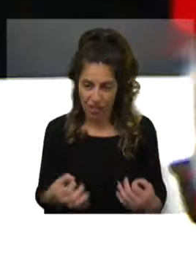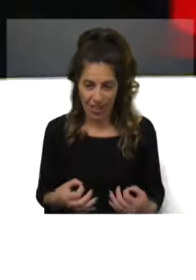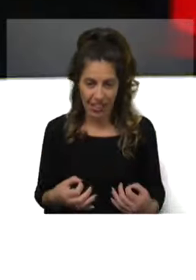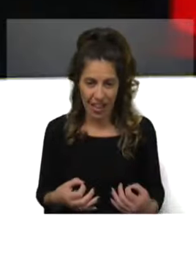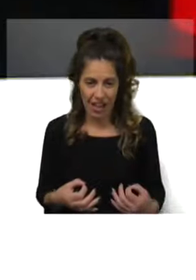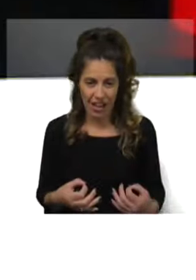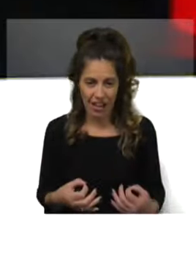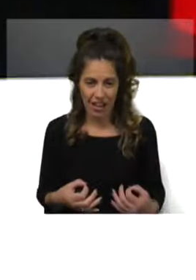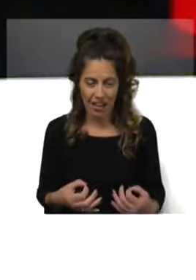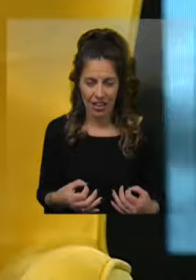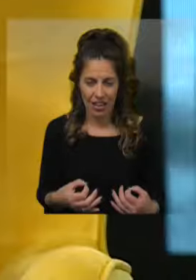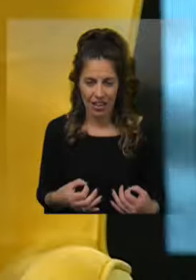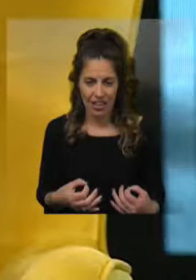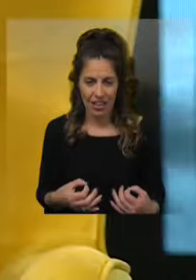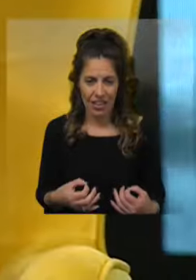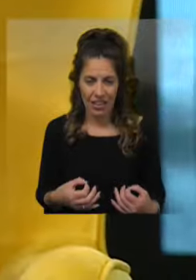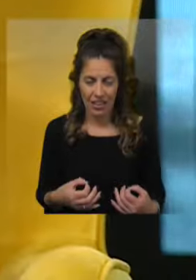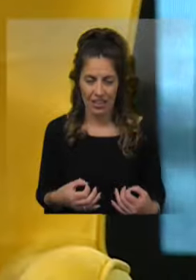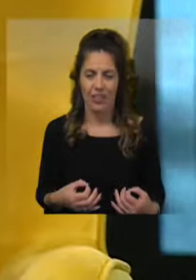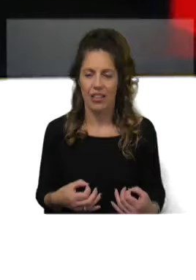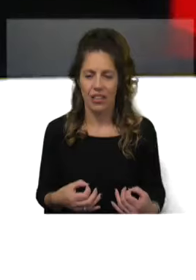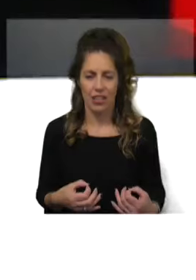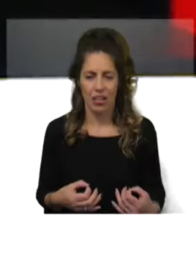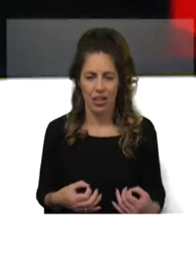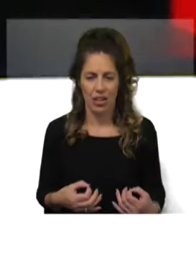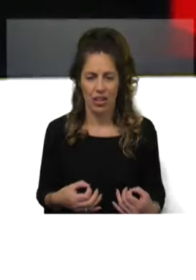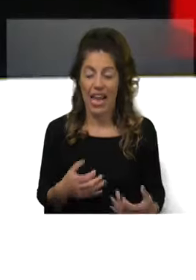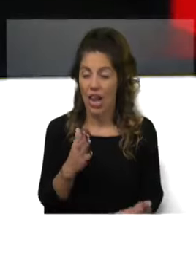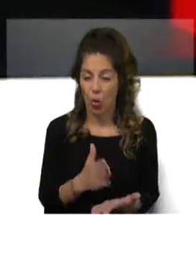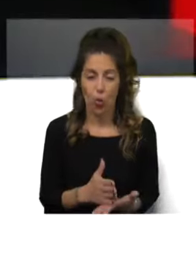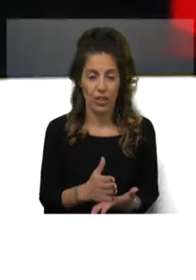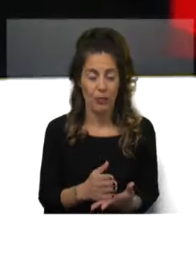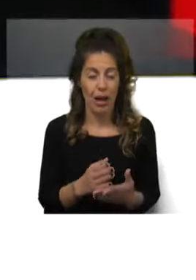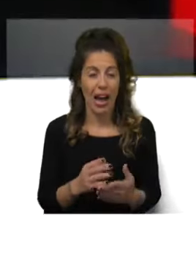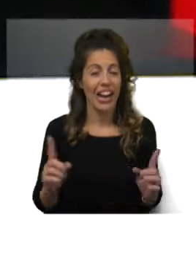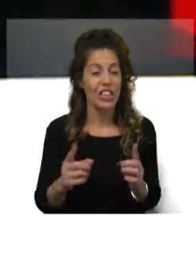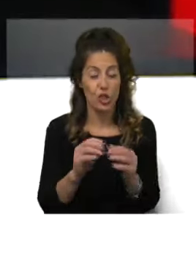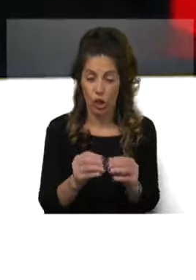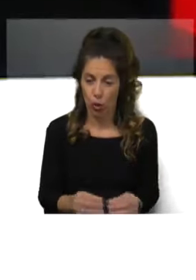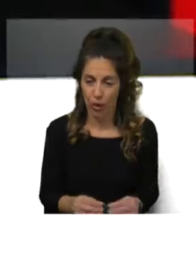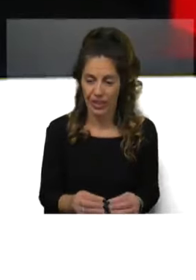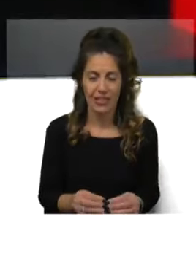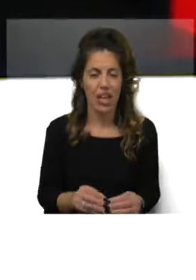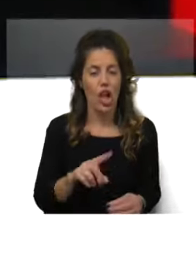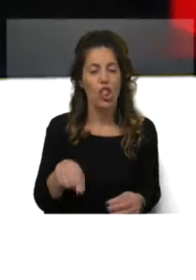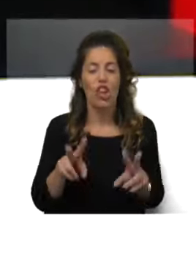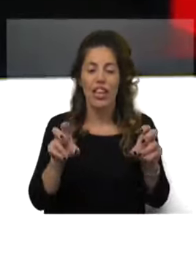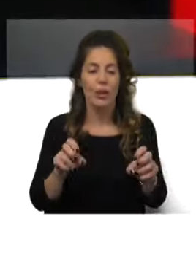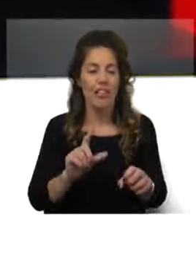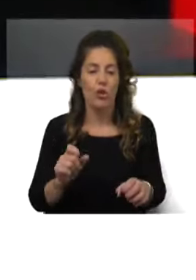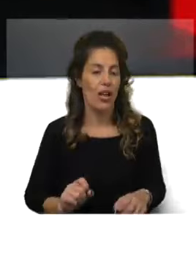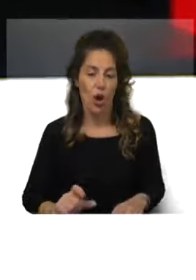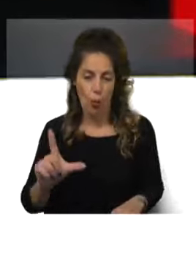puerta tiró la llave y que pase lo que pase fue en la última rendición de cuentas en donde el tema era si no hay